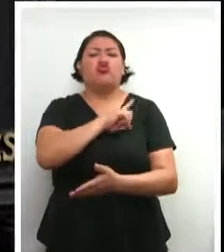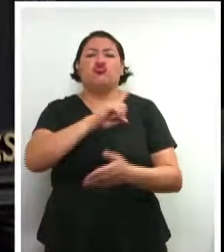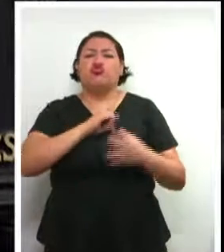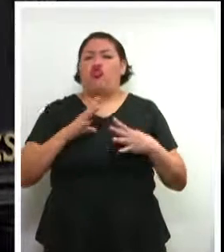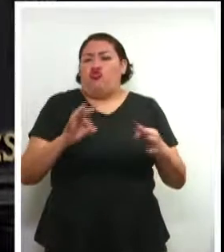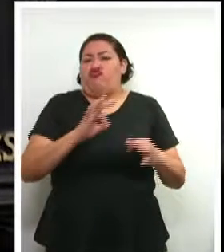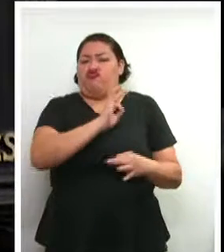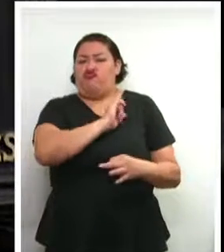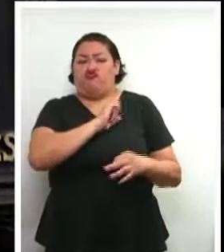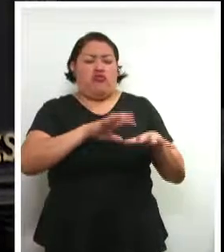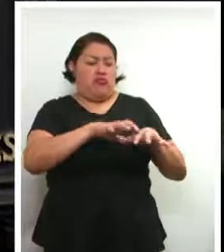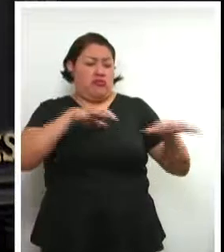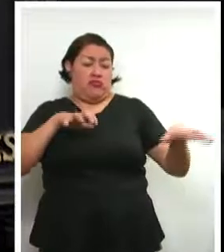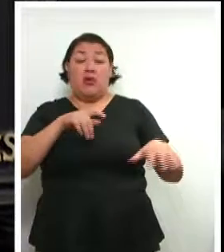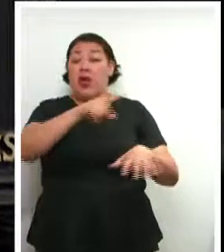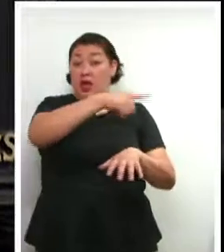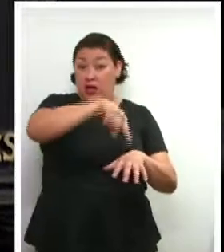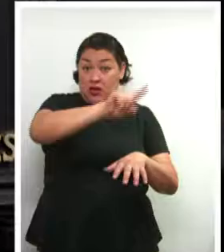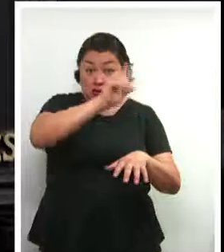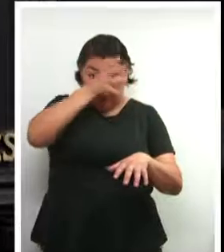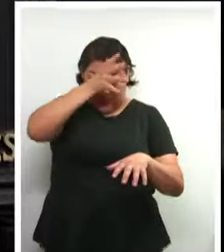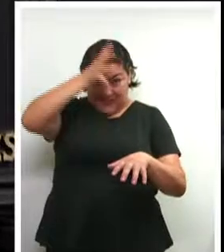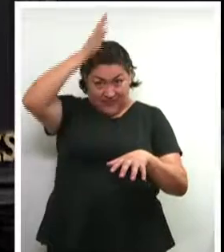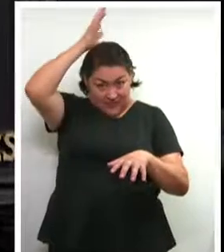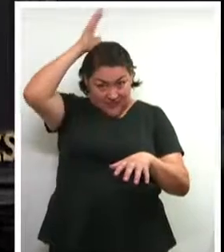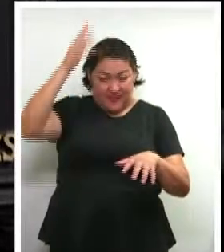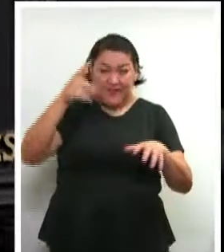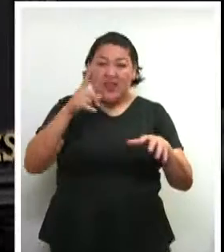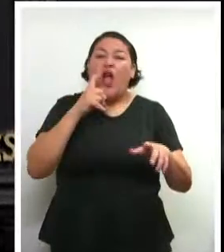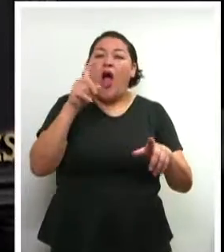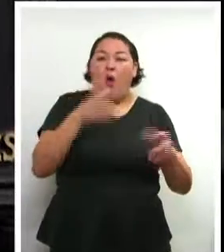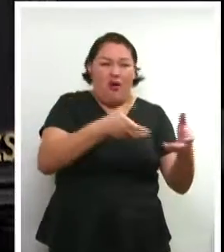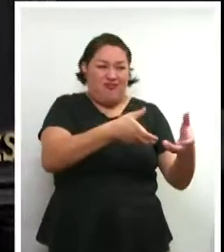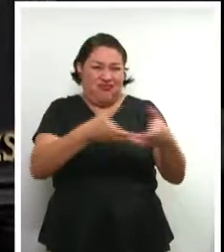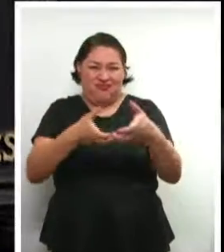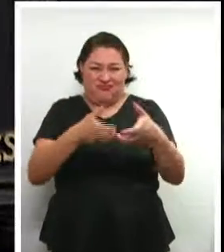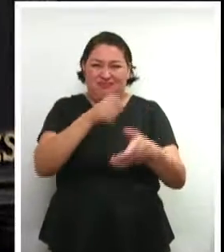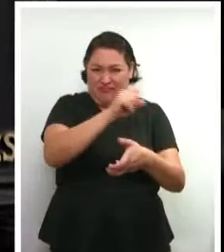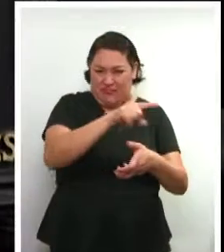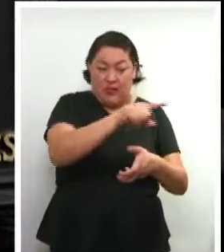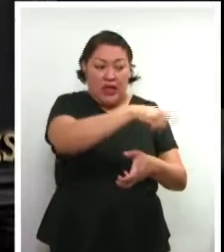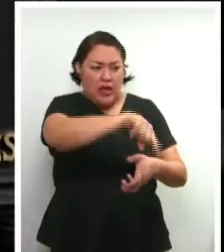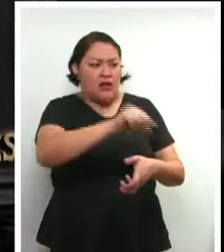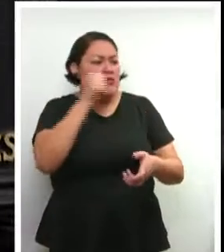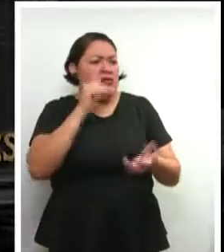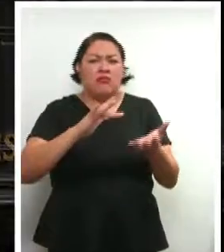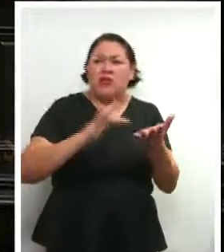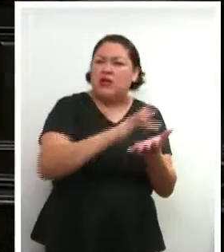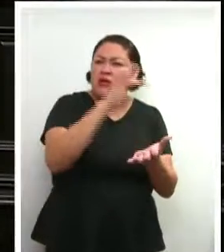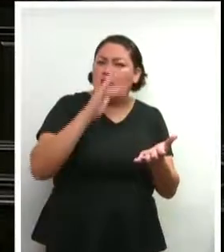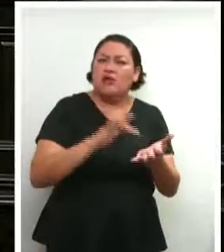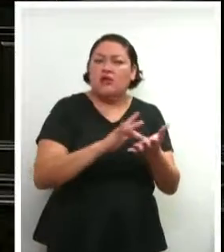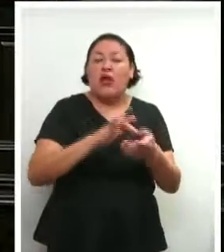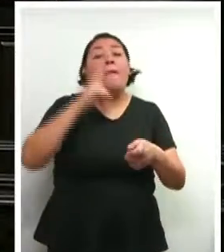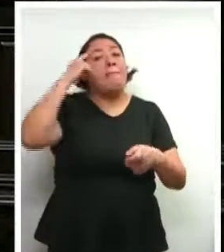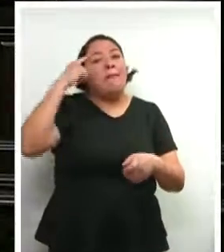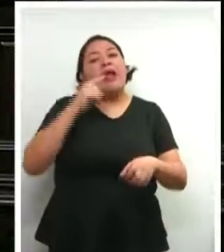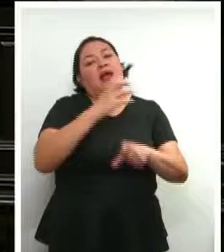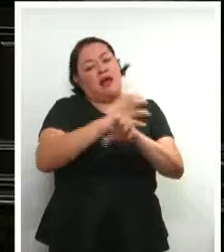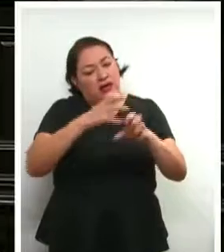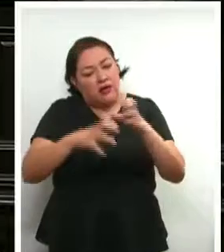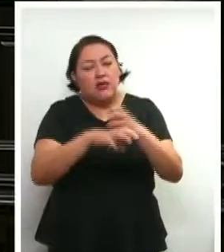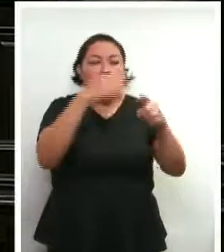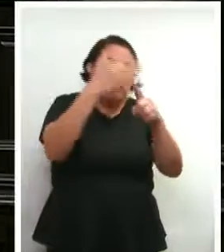Resulta fundamental que el H Cuerpo de Bomberos cuente con apoyo de recurso constante y que contribuya a garantizar el equipamiento necesario y la